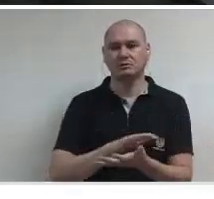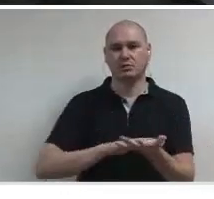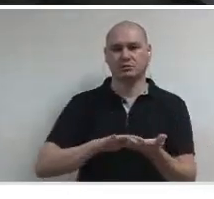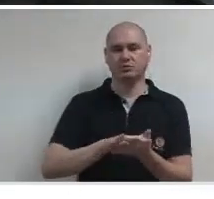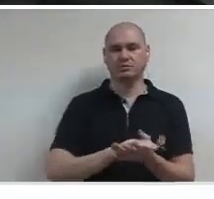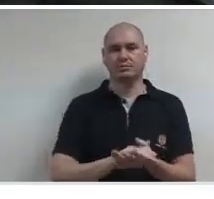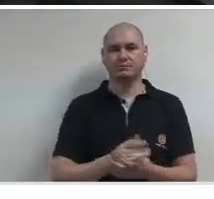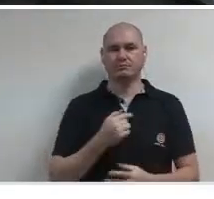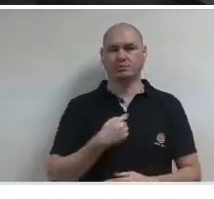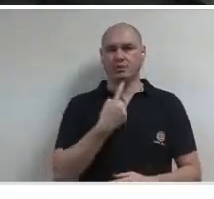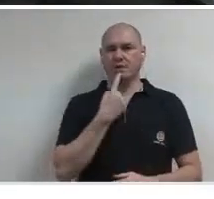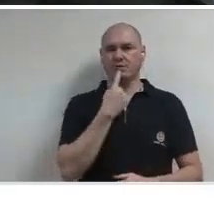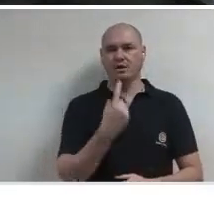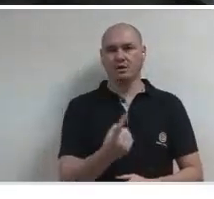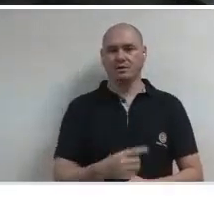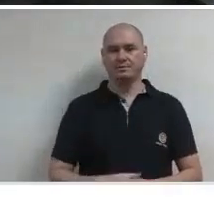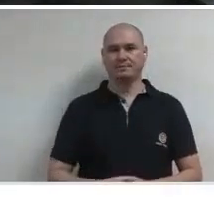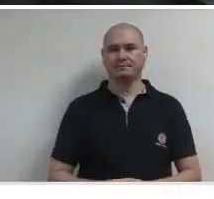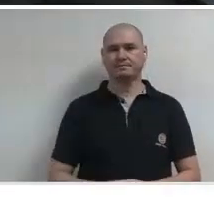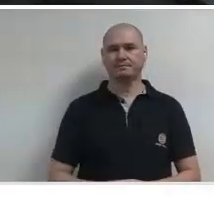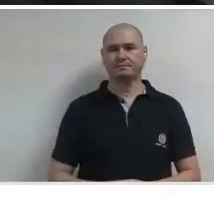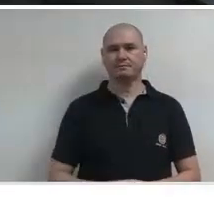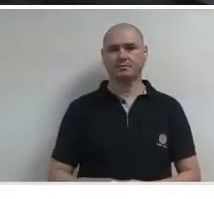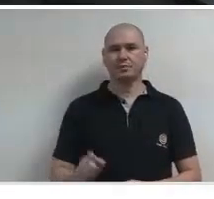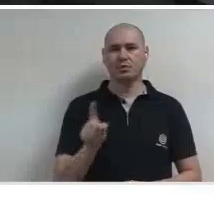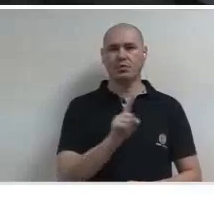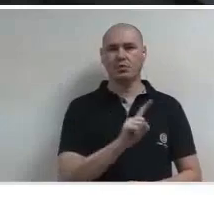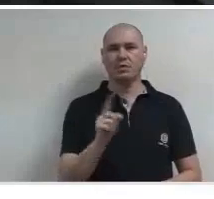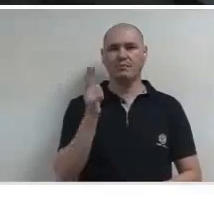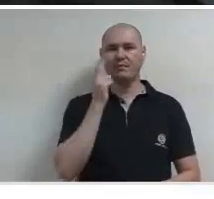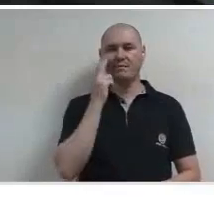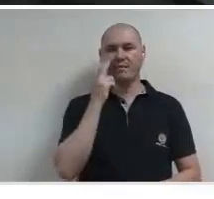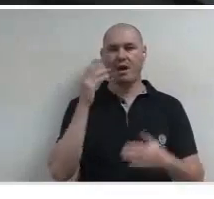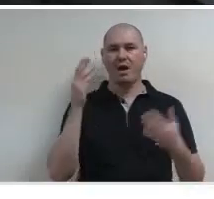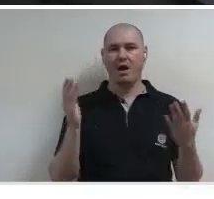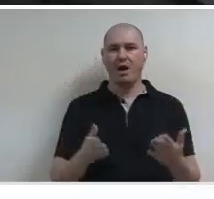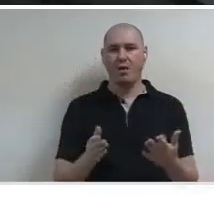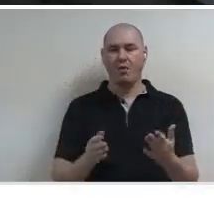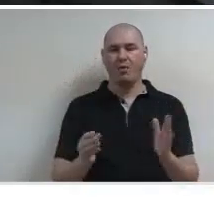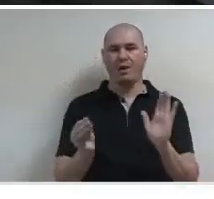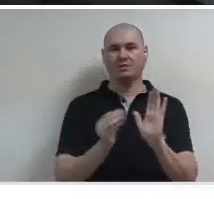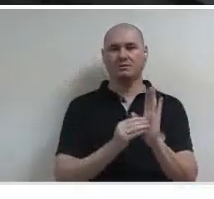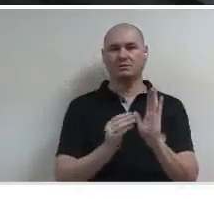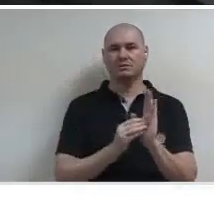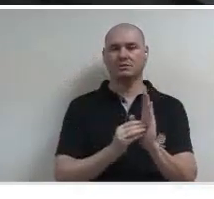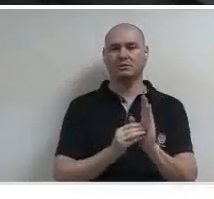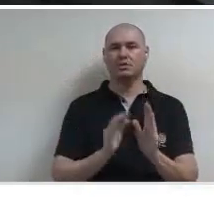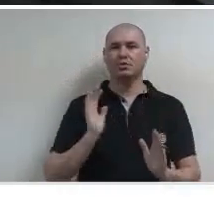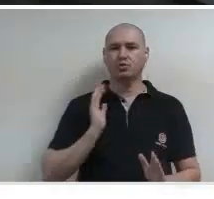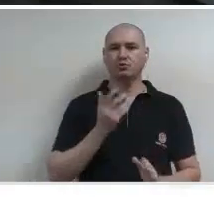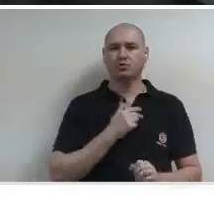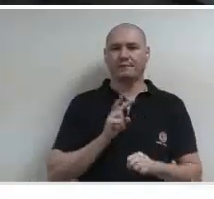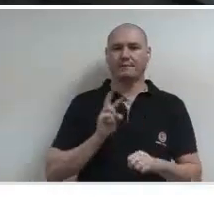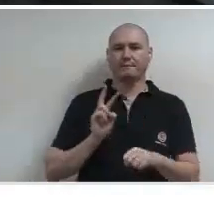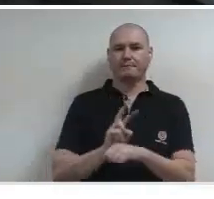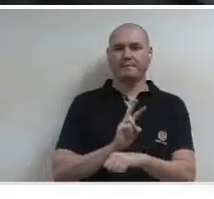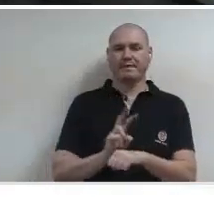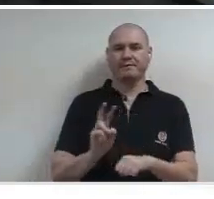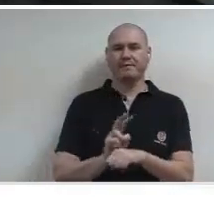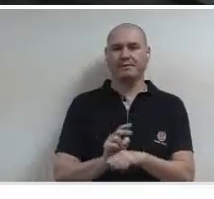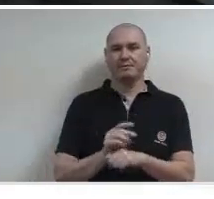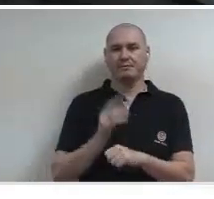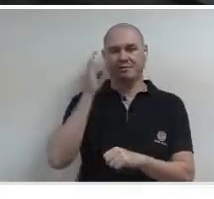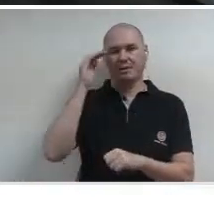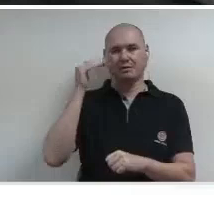después, apujado para Bepe con situación COA. Un problema que en este momento se está planteando, sino que estamos previendo. Daja, y con